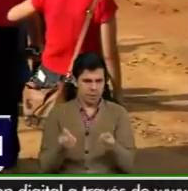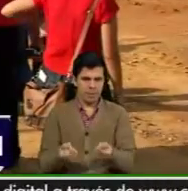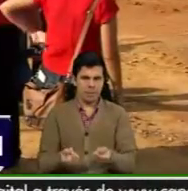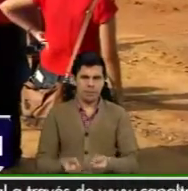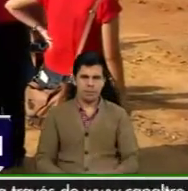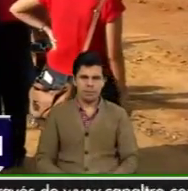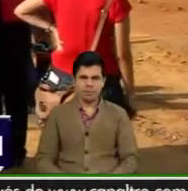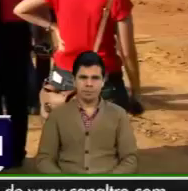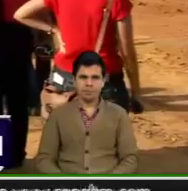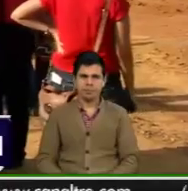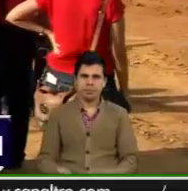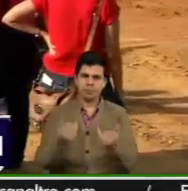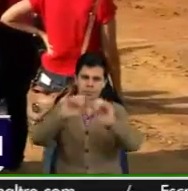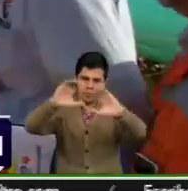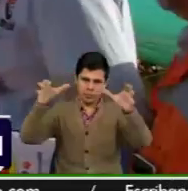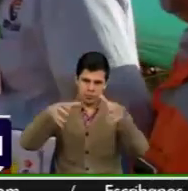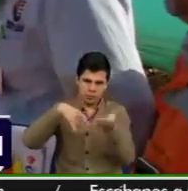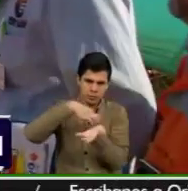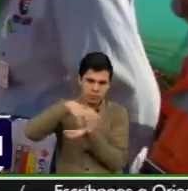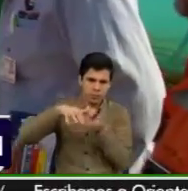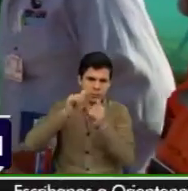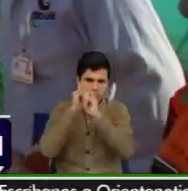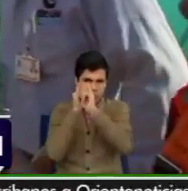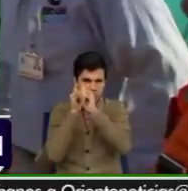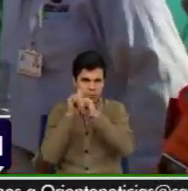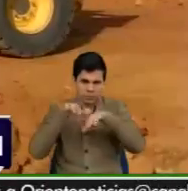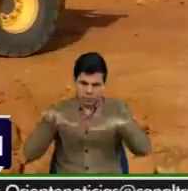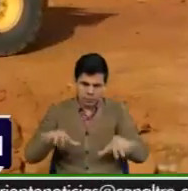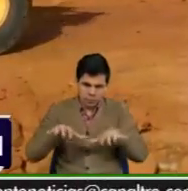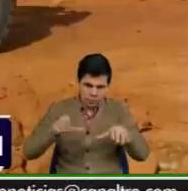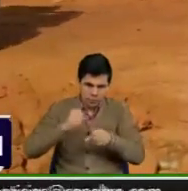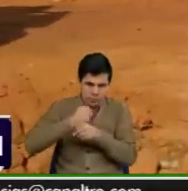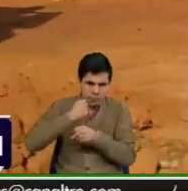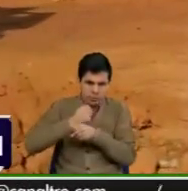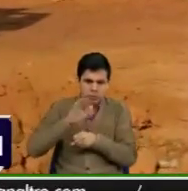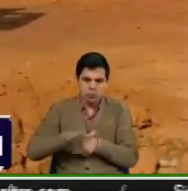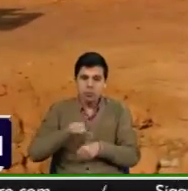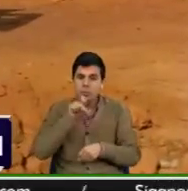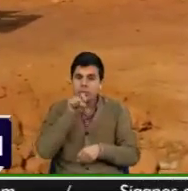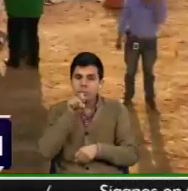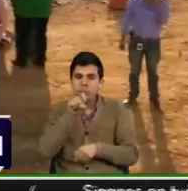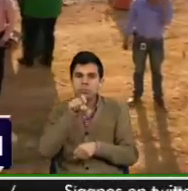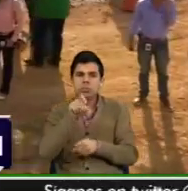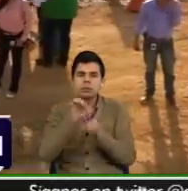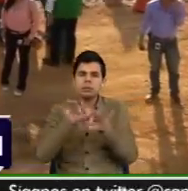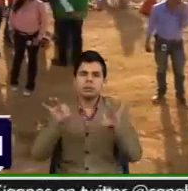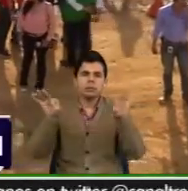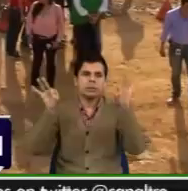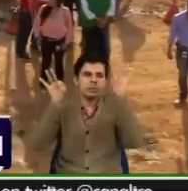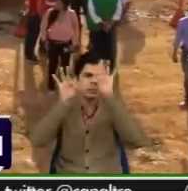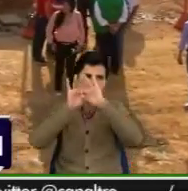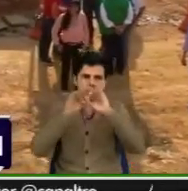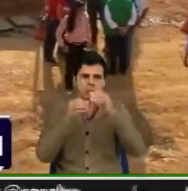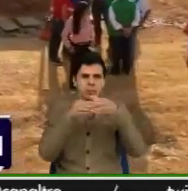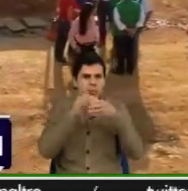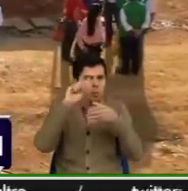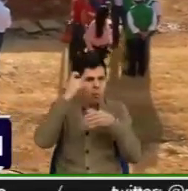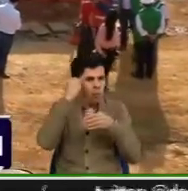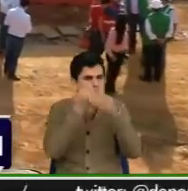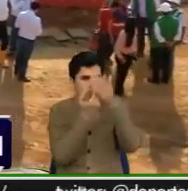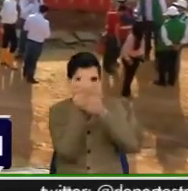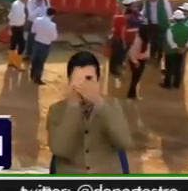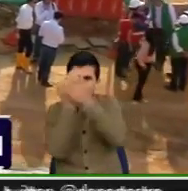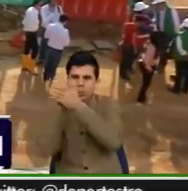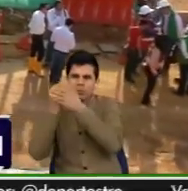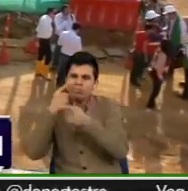posible. Para la Sociedad Santandereana de Ingenieros, las obras que se están ejecutando en Bucaramanga deben ser el reto para los nuevos gobernantes,